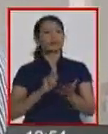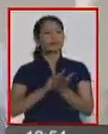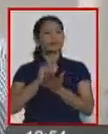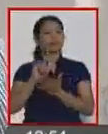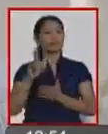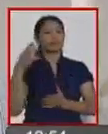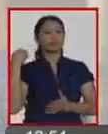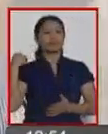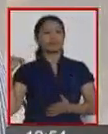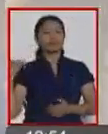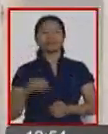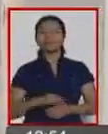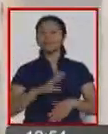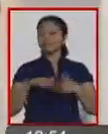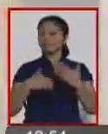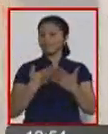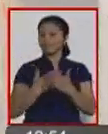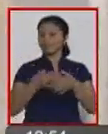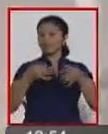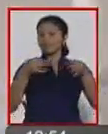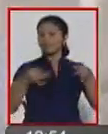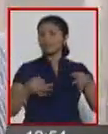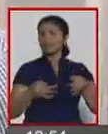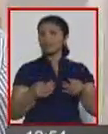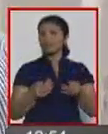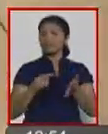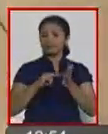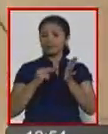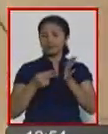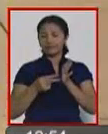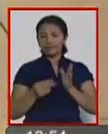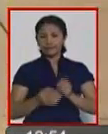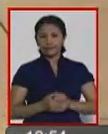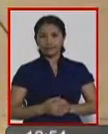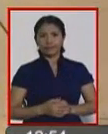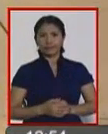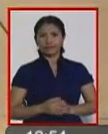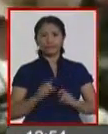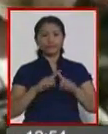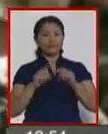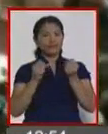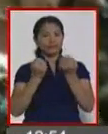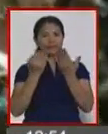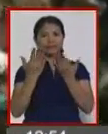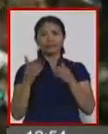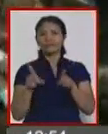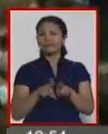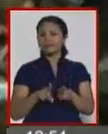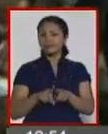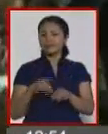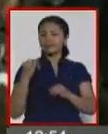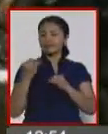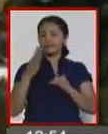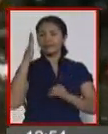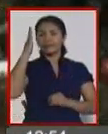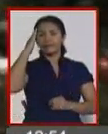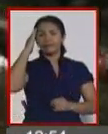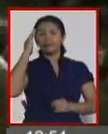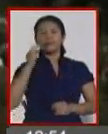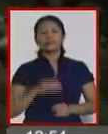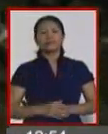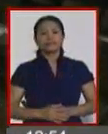piloto con todos los estándares que significa ello. Lamentablemente, lo último que conocemos es